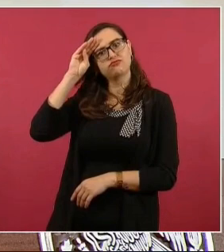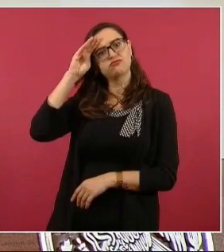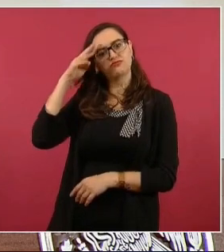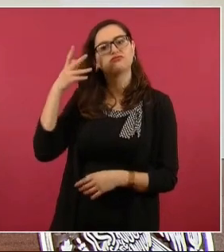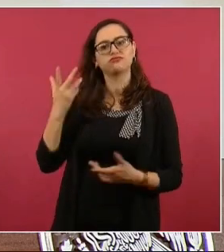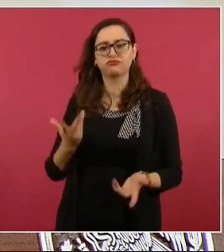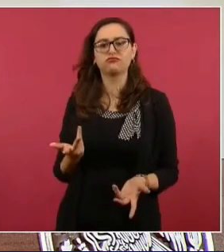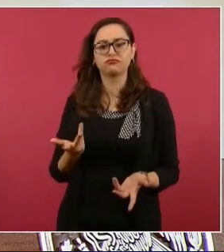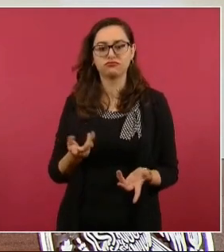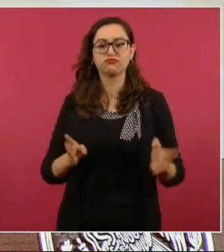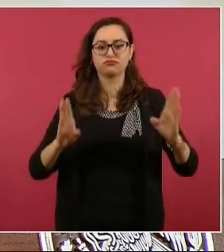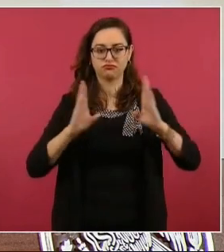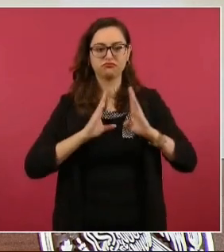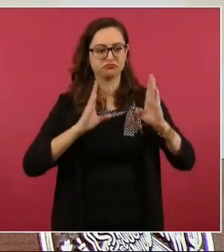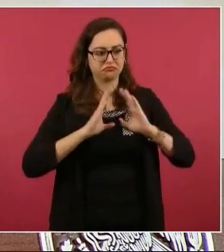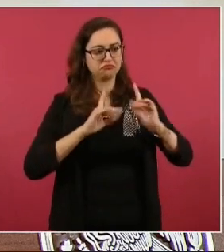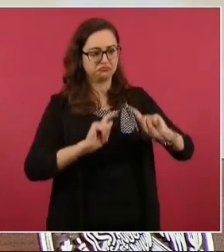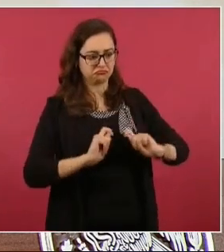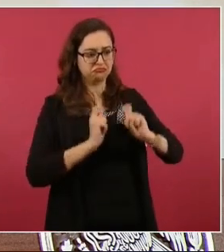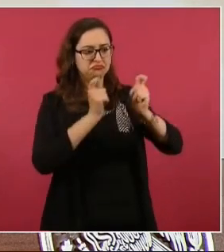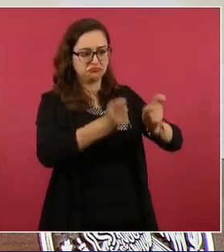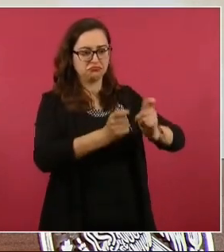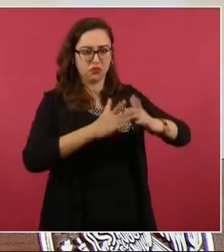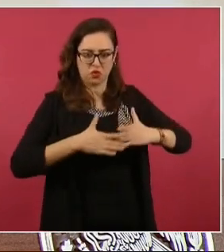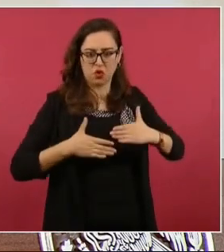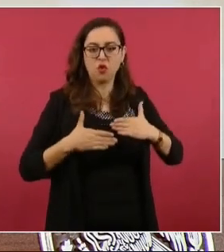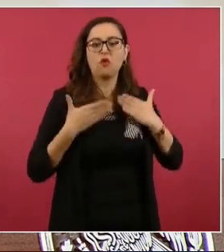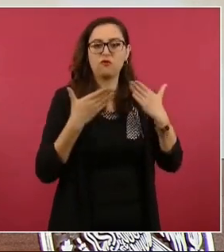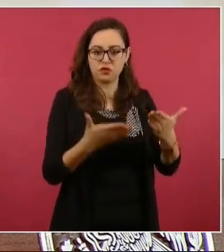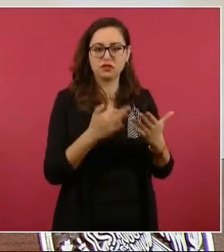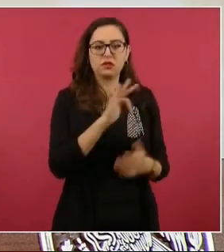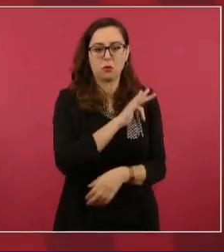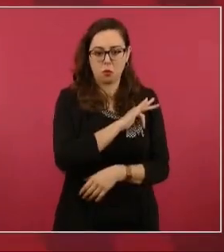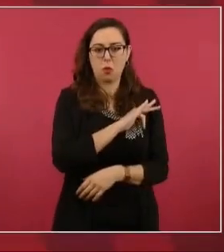que el Ejército se haga cargo de la